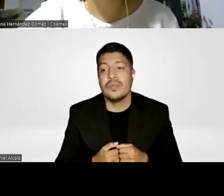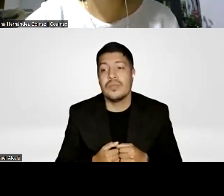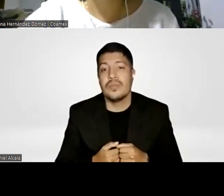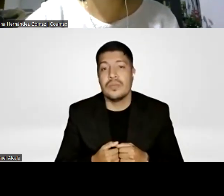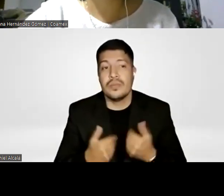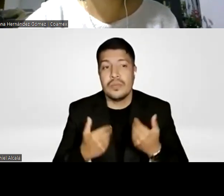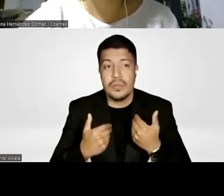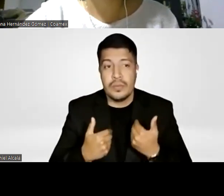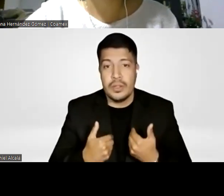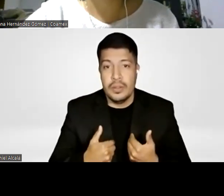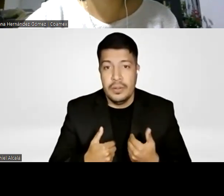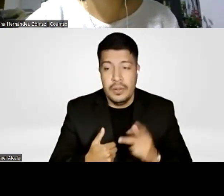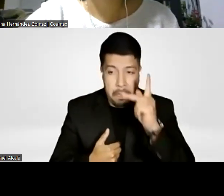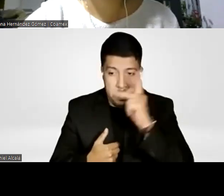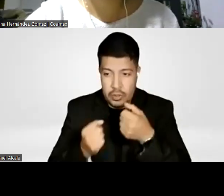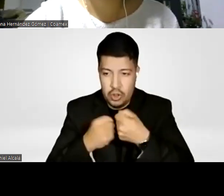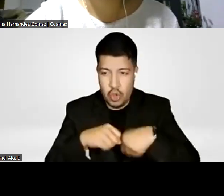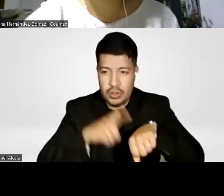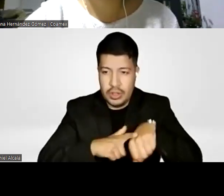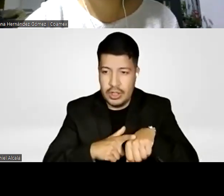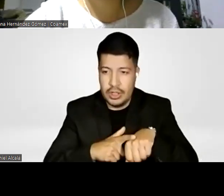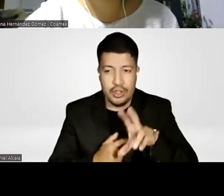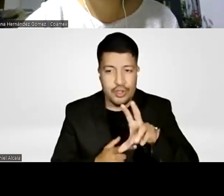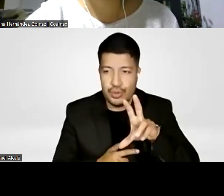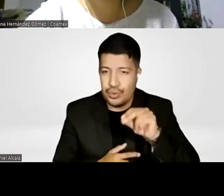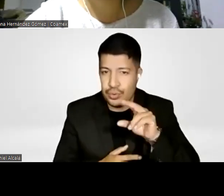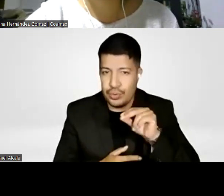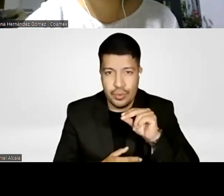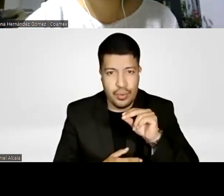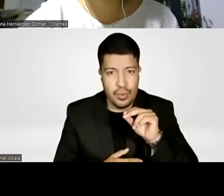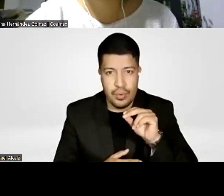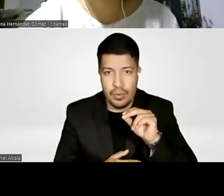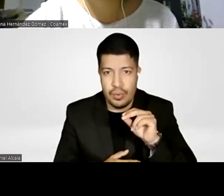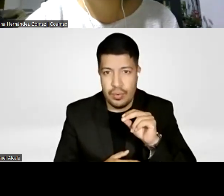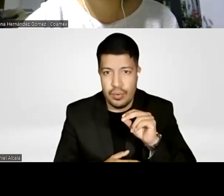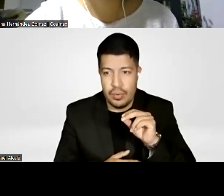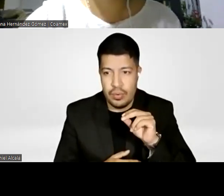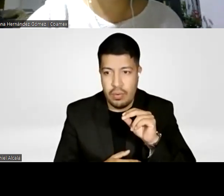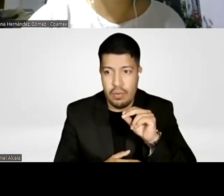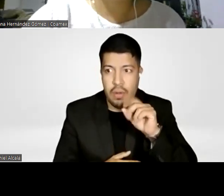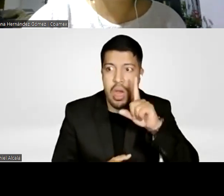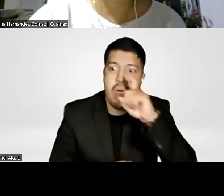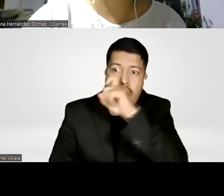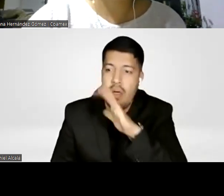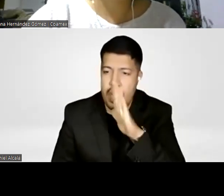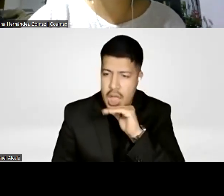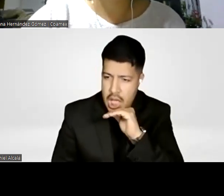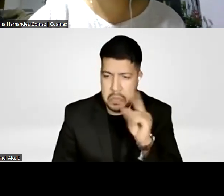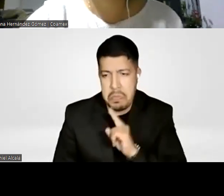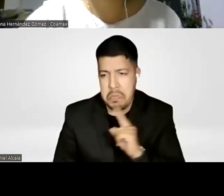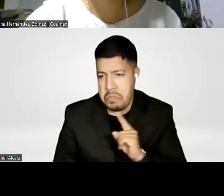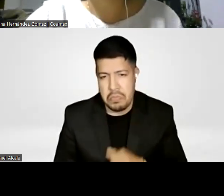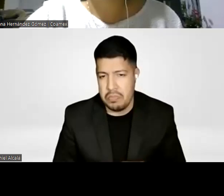psicosocial. Pero sí, la verdad que afortunadamente no es complicado. Y desde el punto de